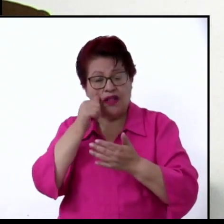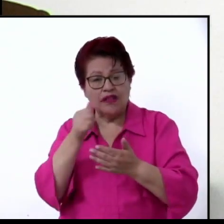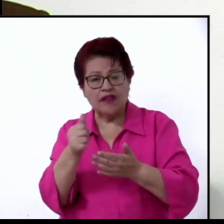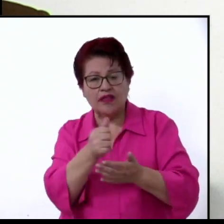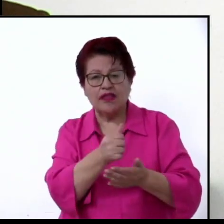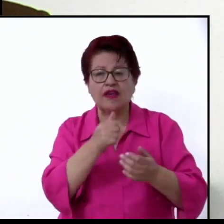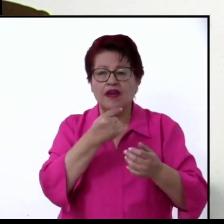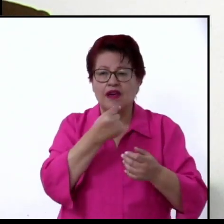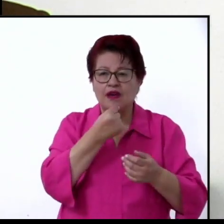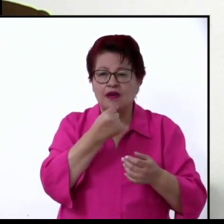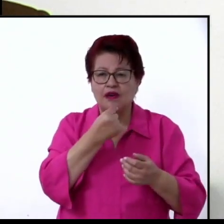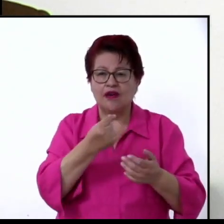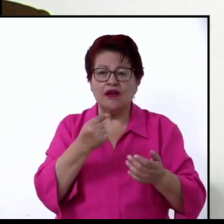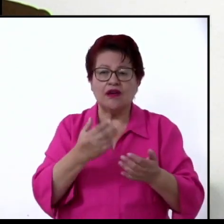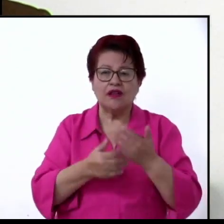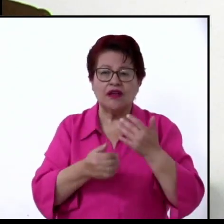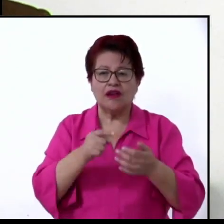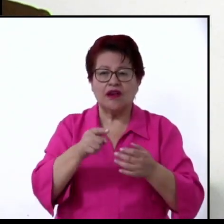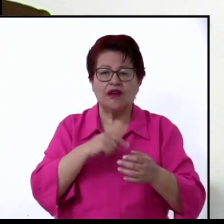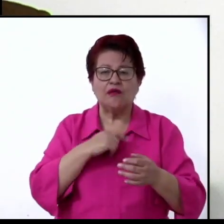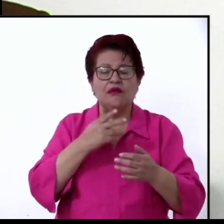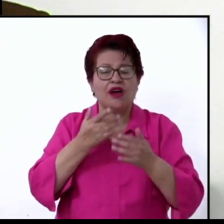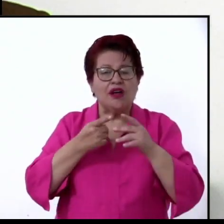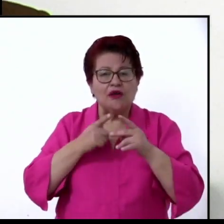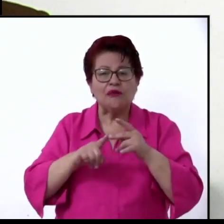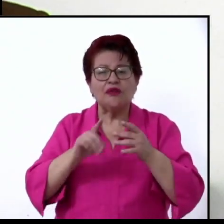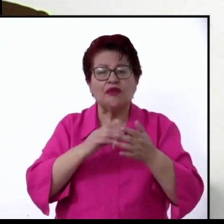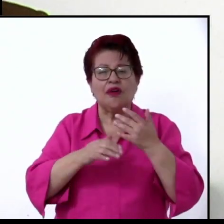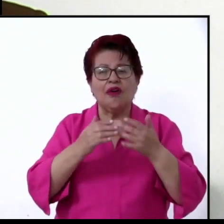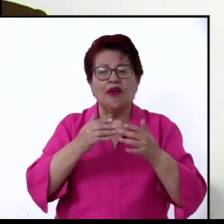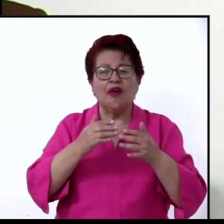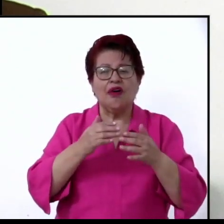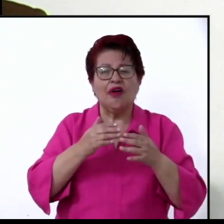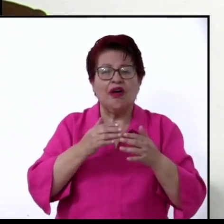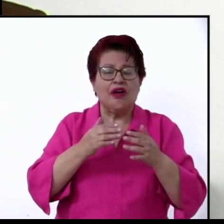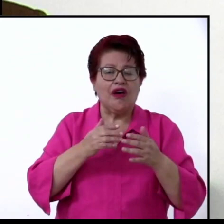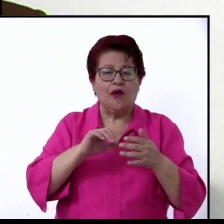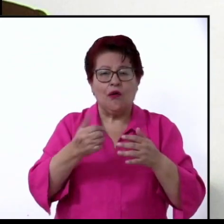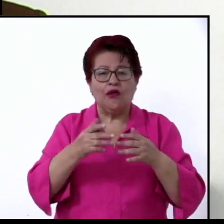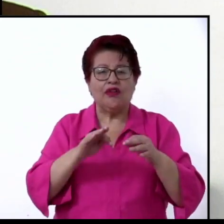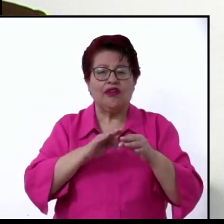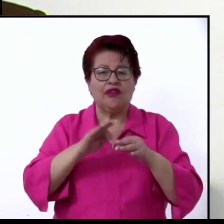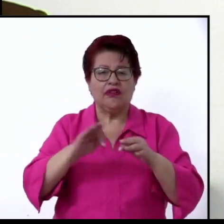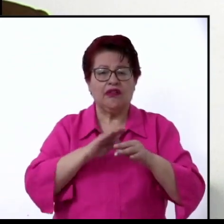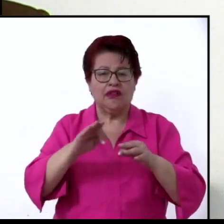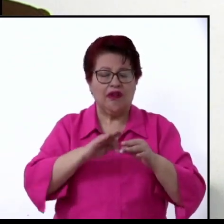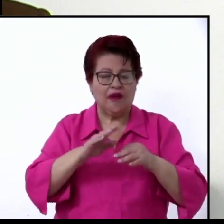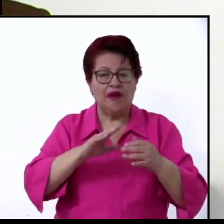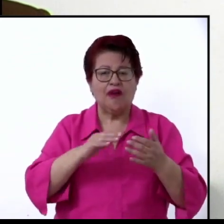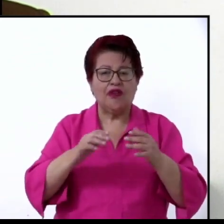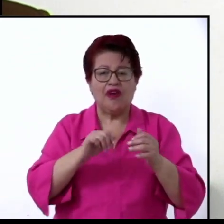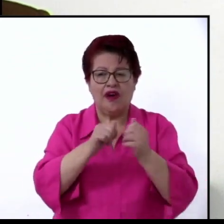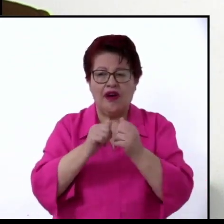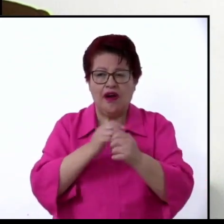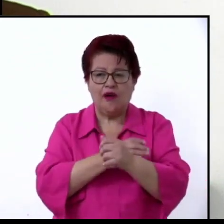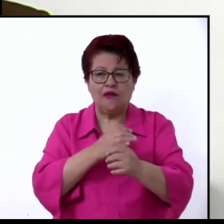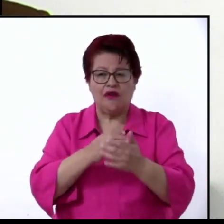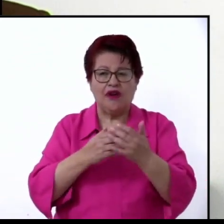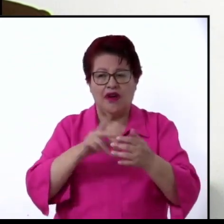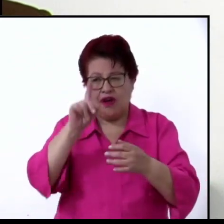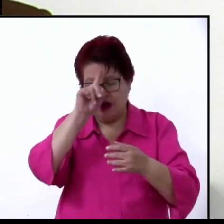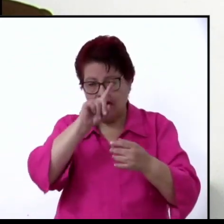la población infantil, desde Mi Beca para empezar, hasta otras tareas y actividades de asistencia, de acompañamiento, de